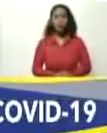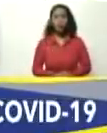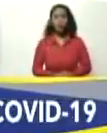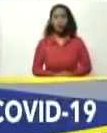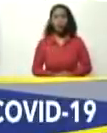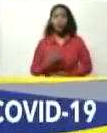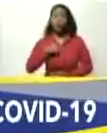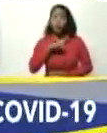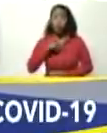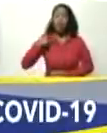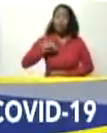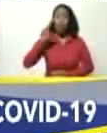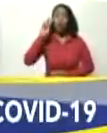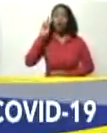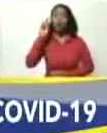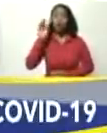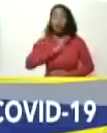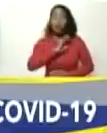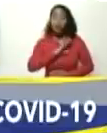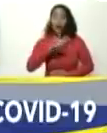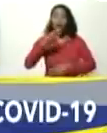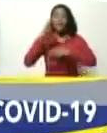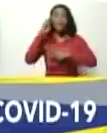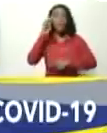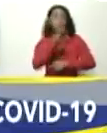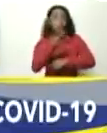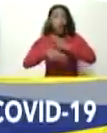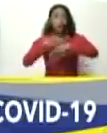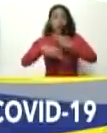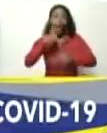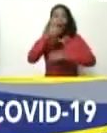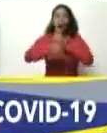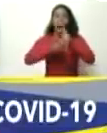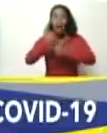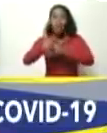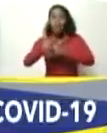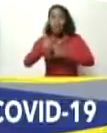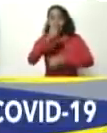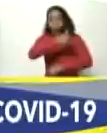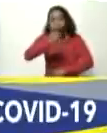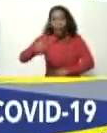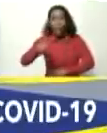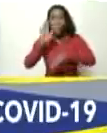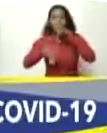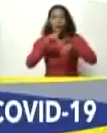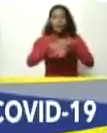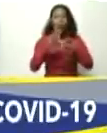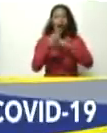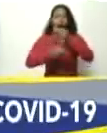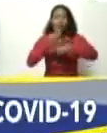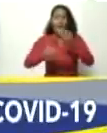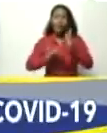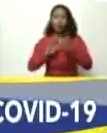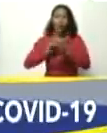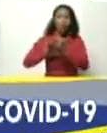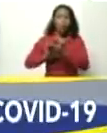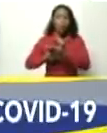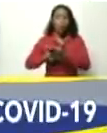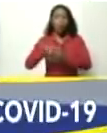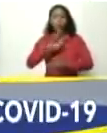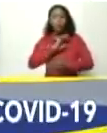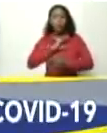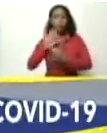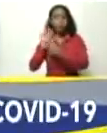Nosotros tenemos que tener una visión revolucionaria de cada paso que hay que dar, de cada cosa que hay que recuperar. Tomen el